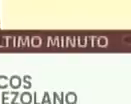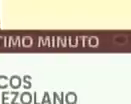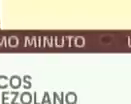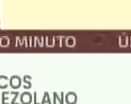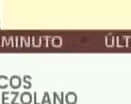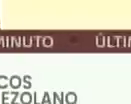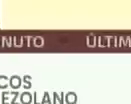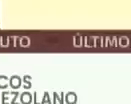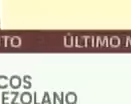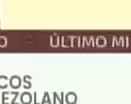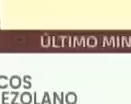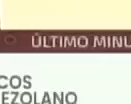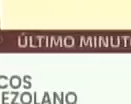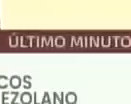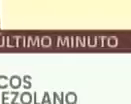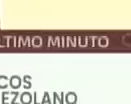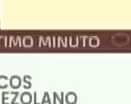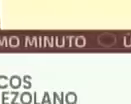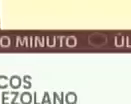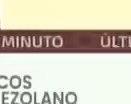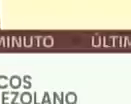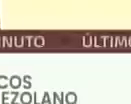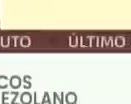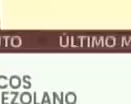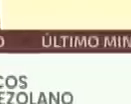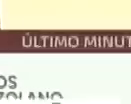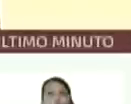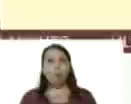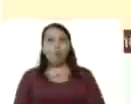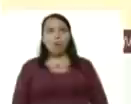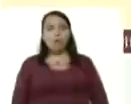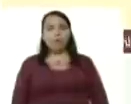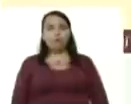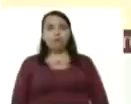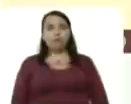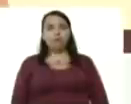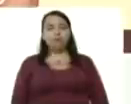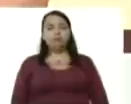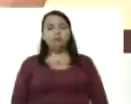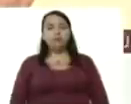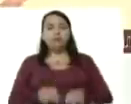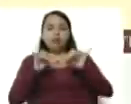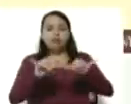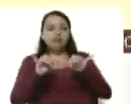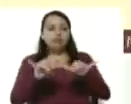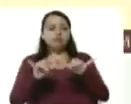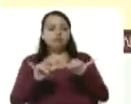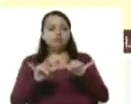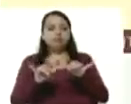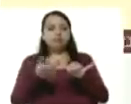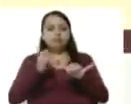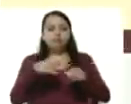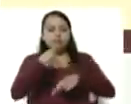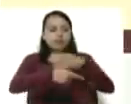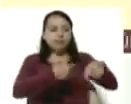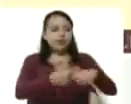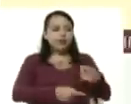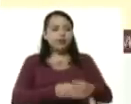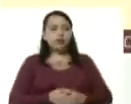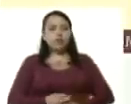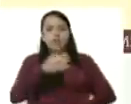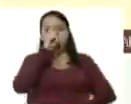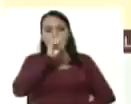de nuestro sagrado padre libertador, Simón Bolívar. Y eso, bueno, conllevó que en el